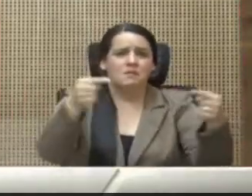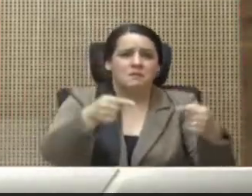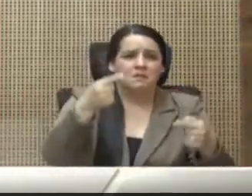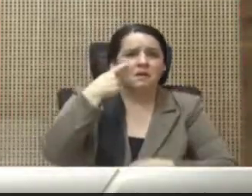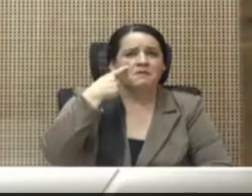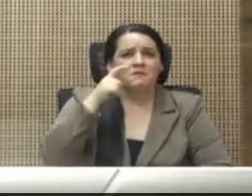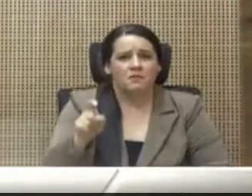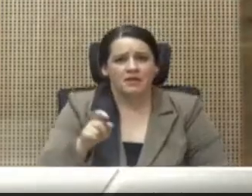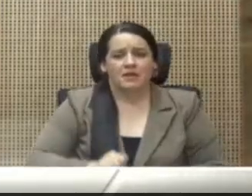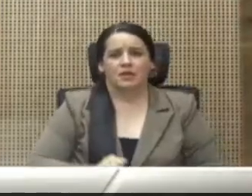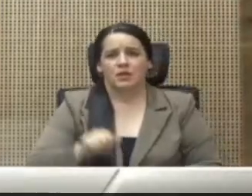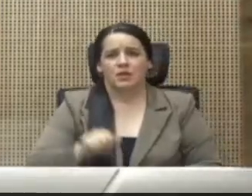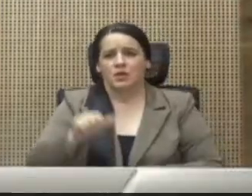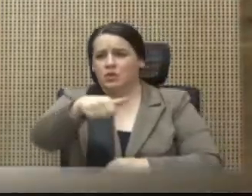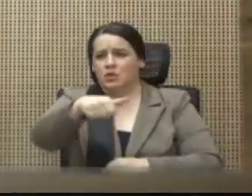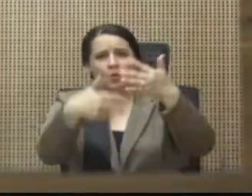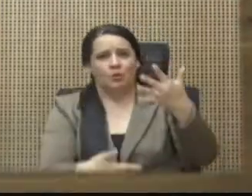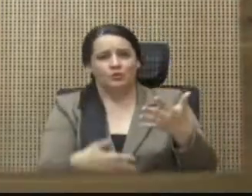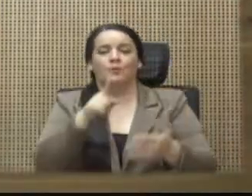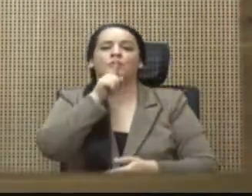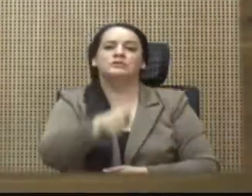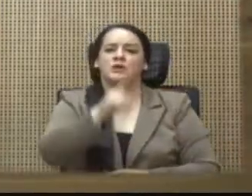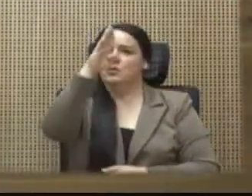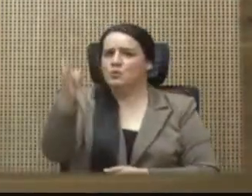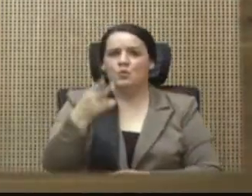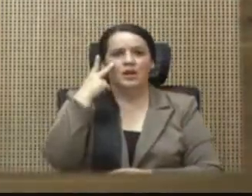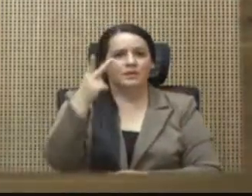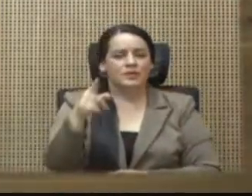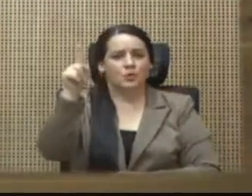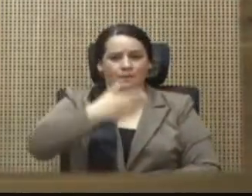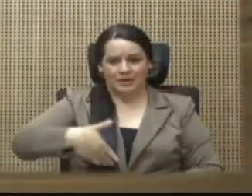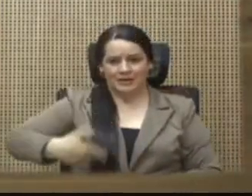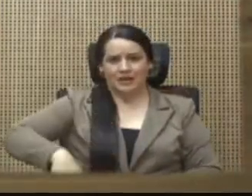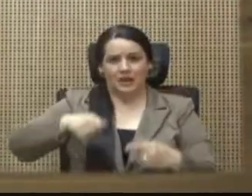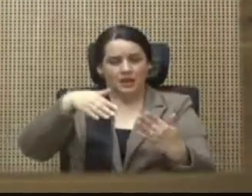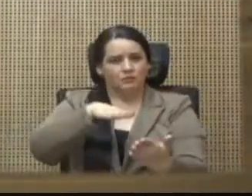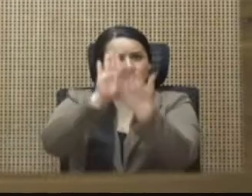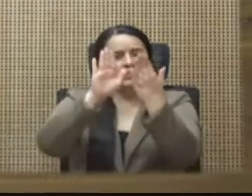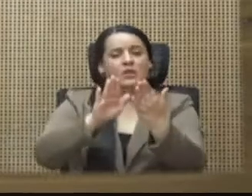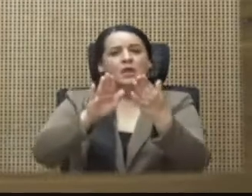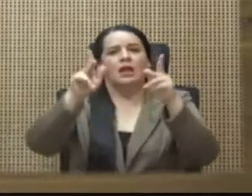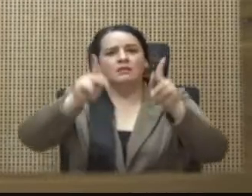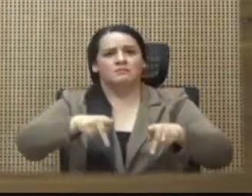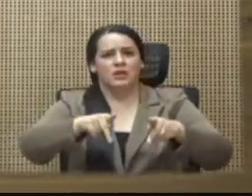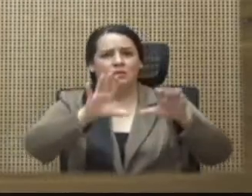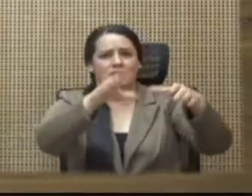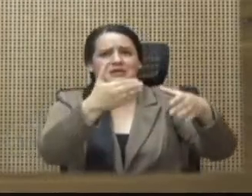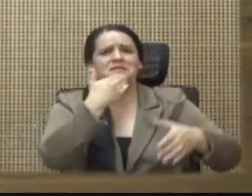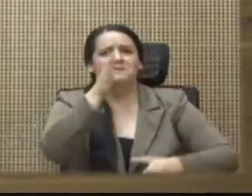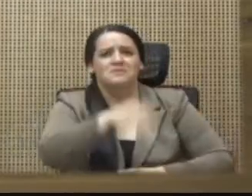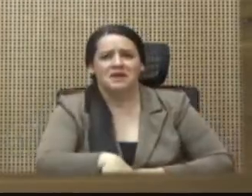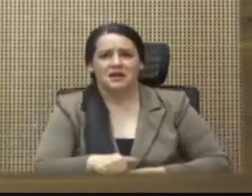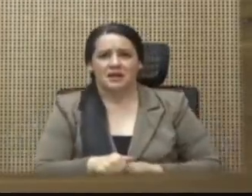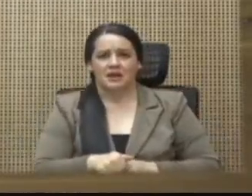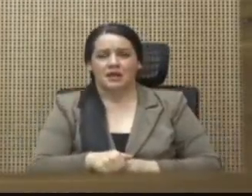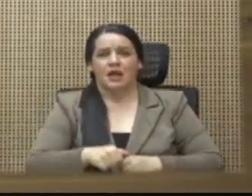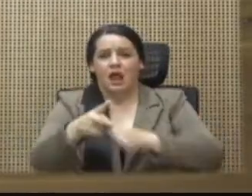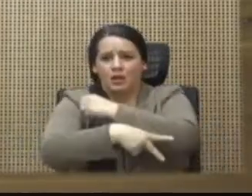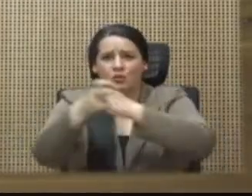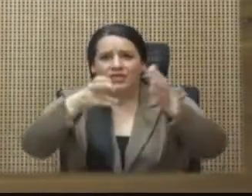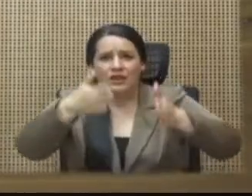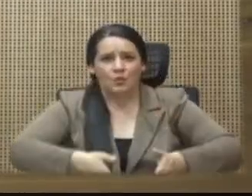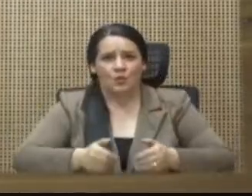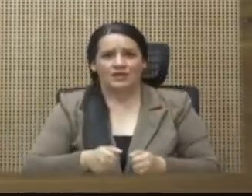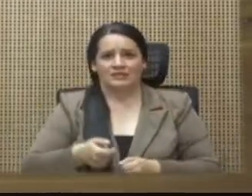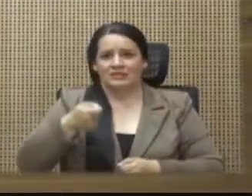presidente atacar de frente a los criminales, a los delincuentes, como lo hace con la